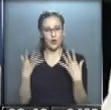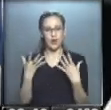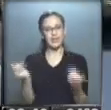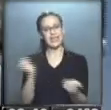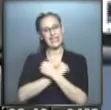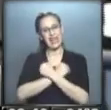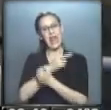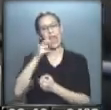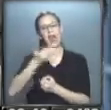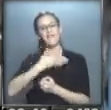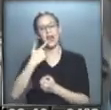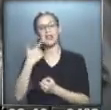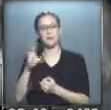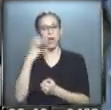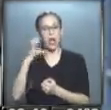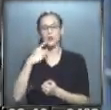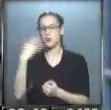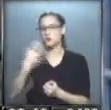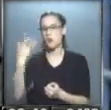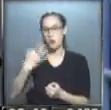Rafa. Es un gran tenista.